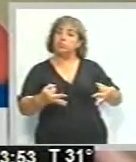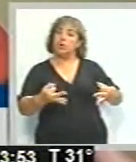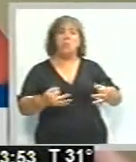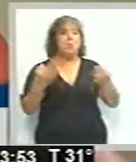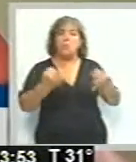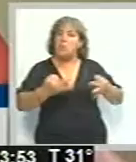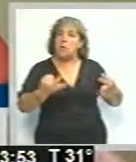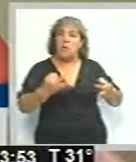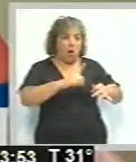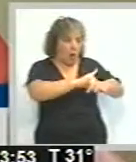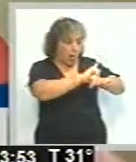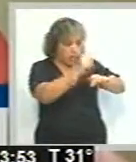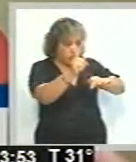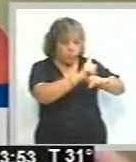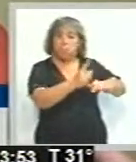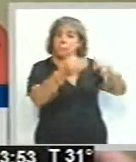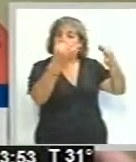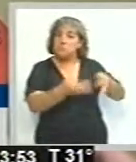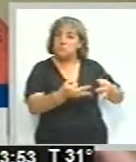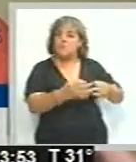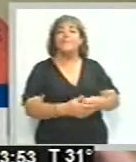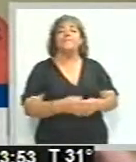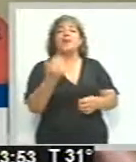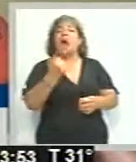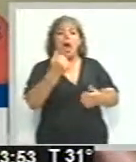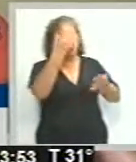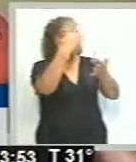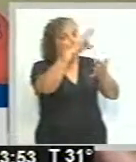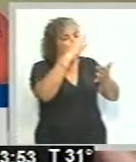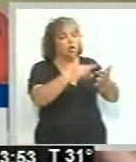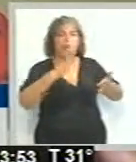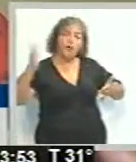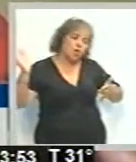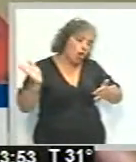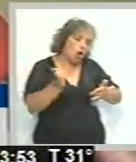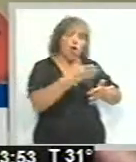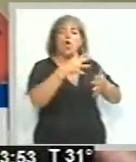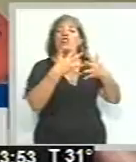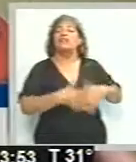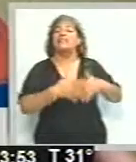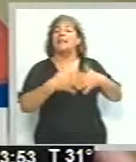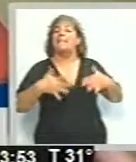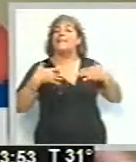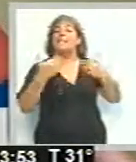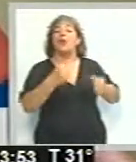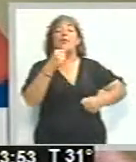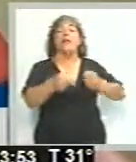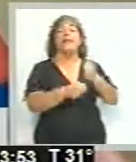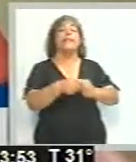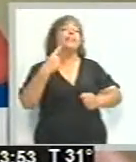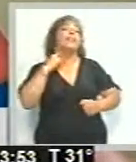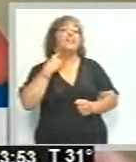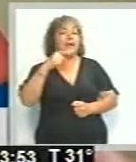término, adecuado para edad gestacional. Tiene sus controles por todo el sistema de salud hasta el día 13 de